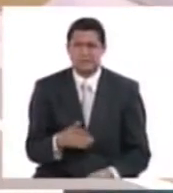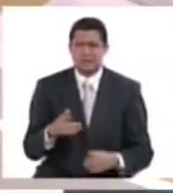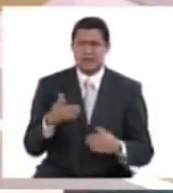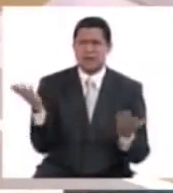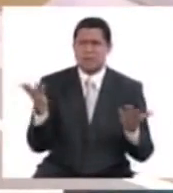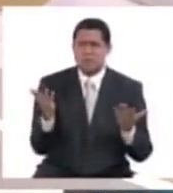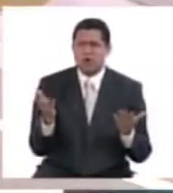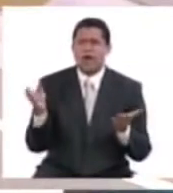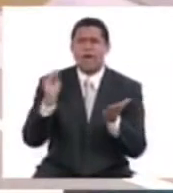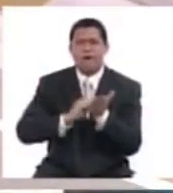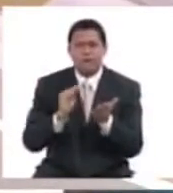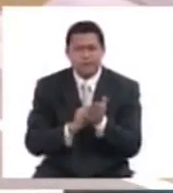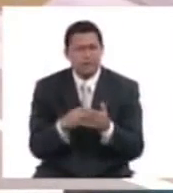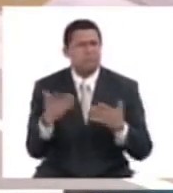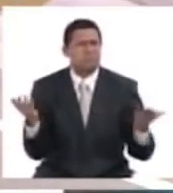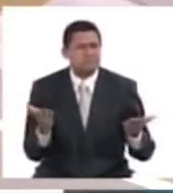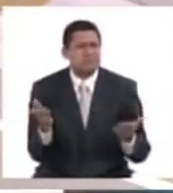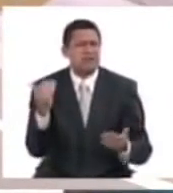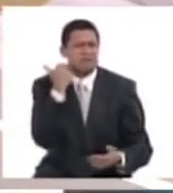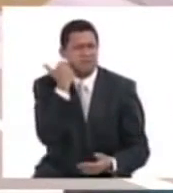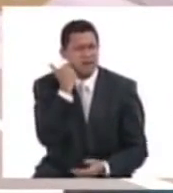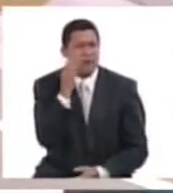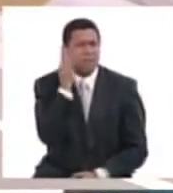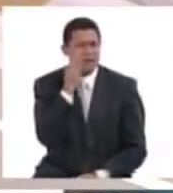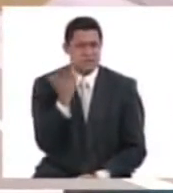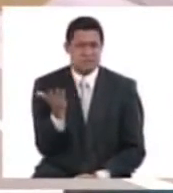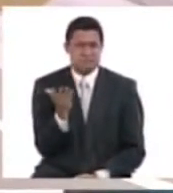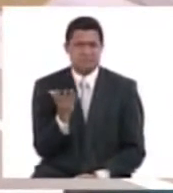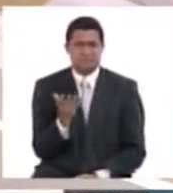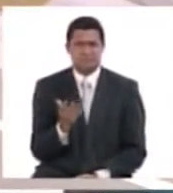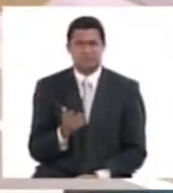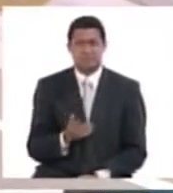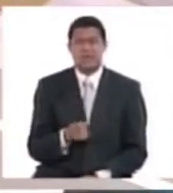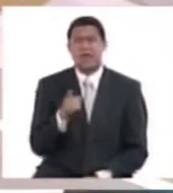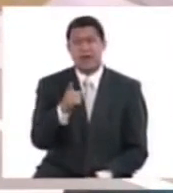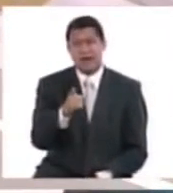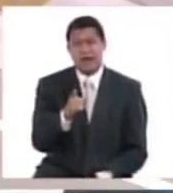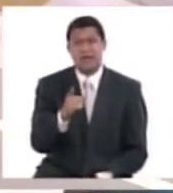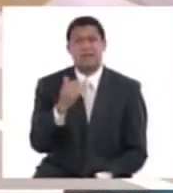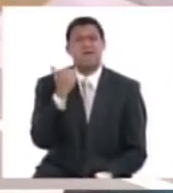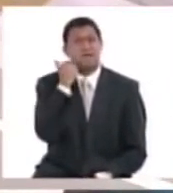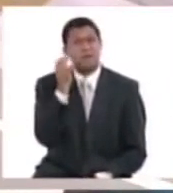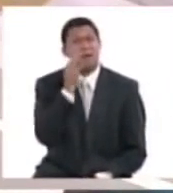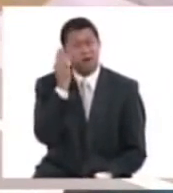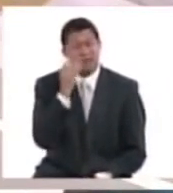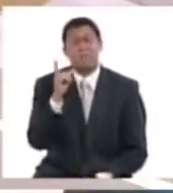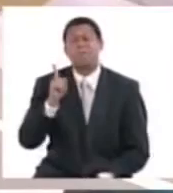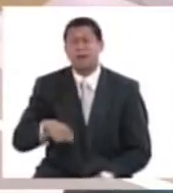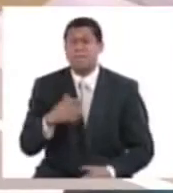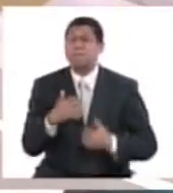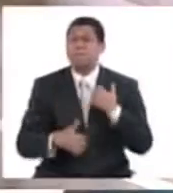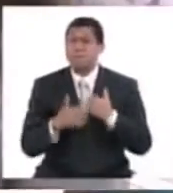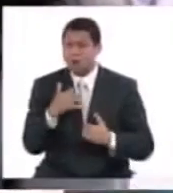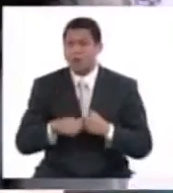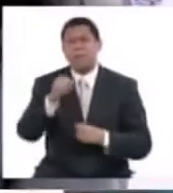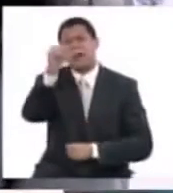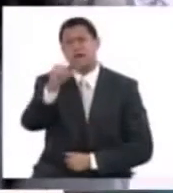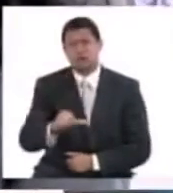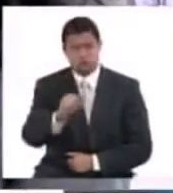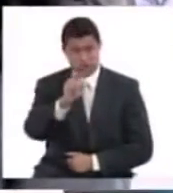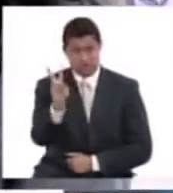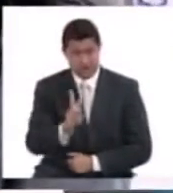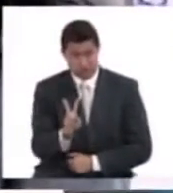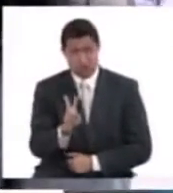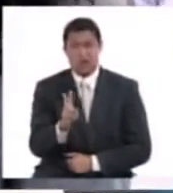propagación nuevamente de la malaria en nuestro país? Bueno, realmente malaria también sigue siendo un problema al sur del país.